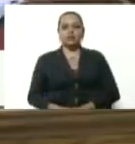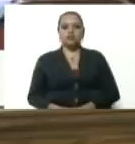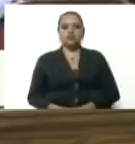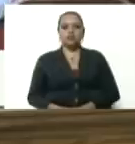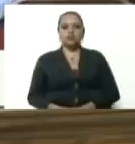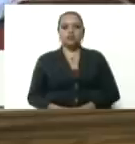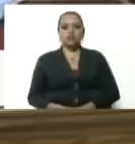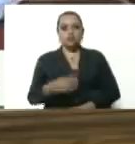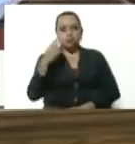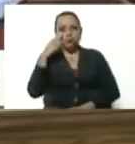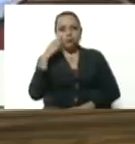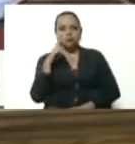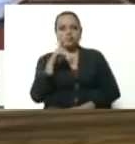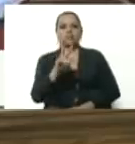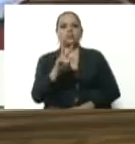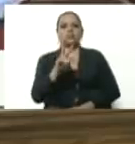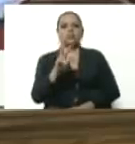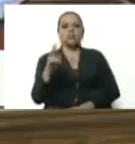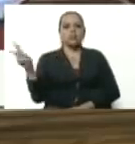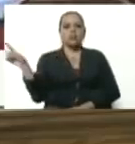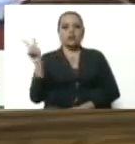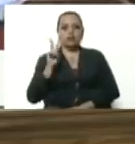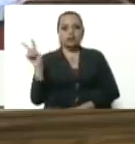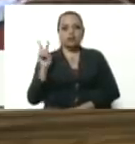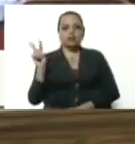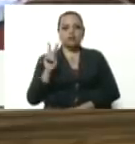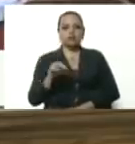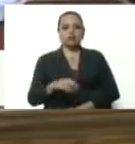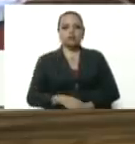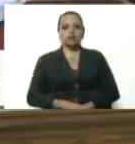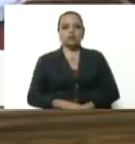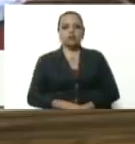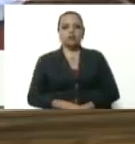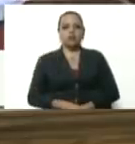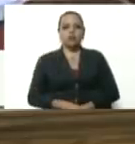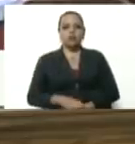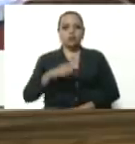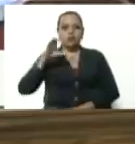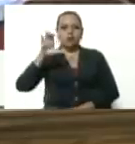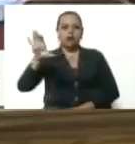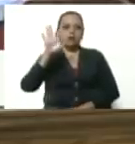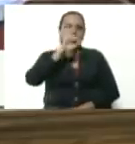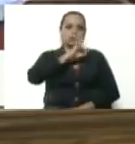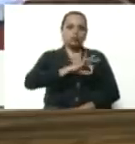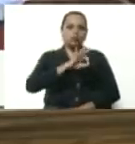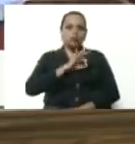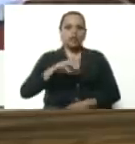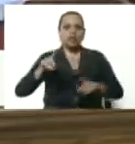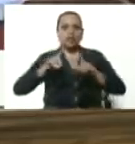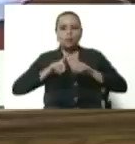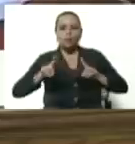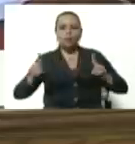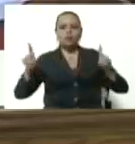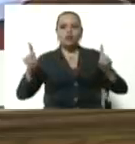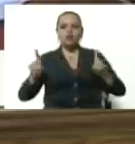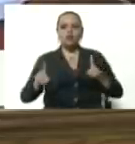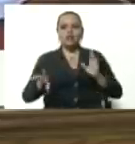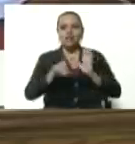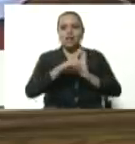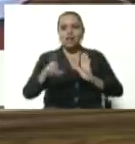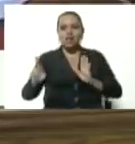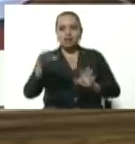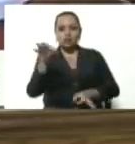Considerando que la República Bolivariana de Venezuela es un Estado social y democrático de derecho